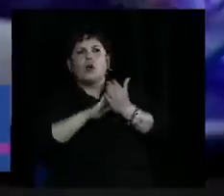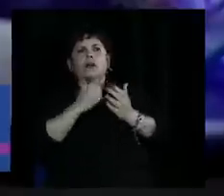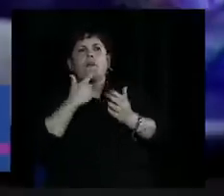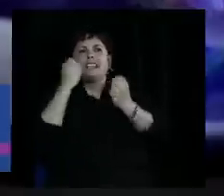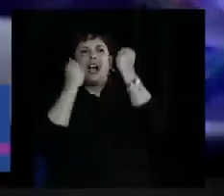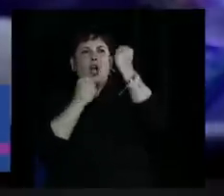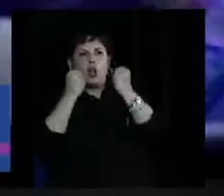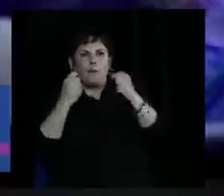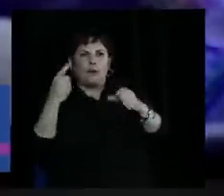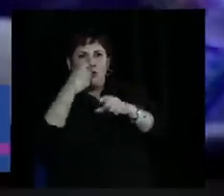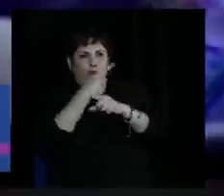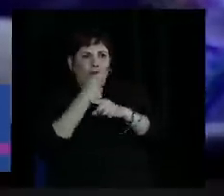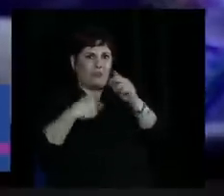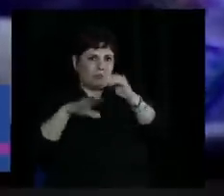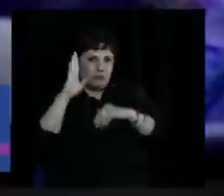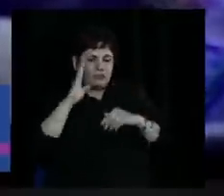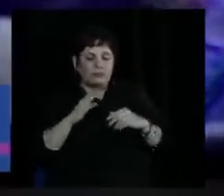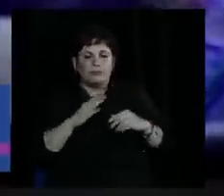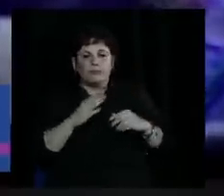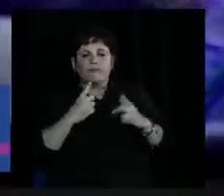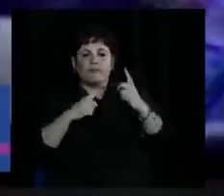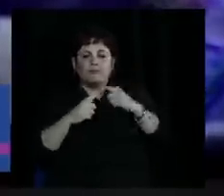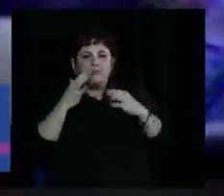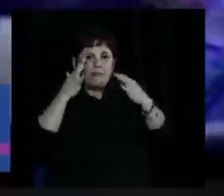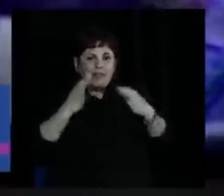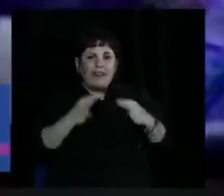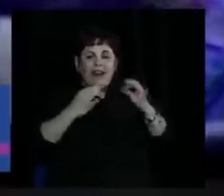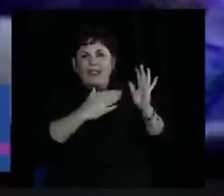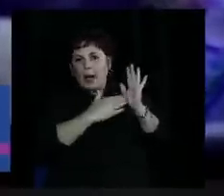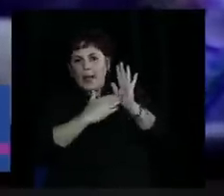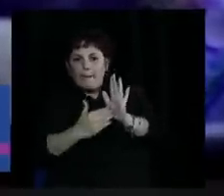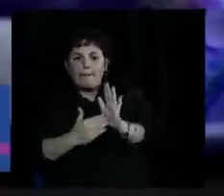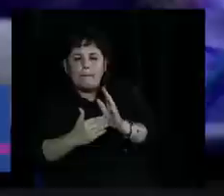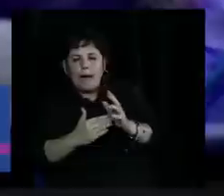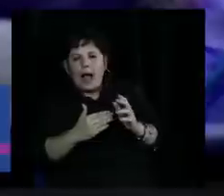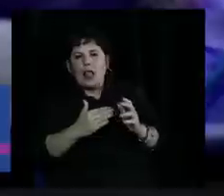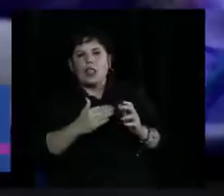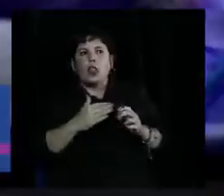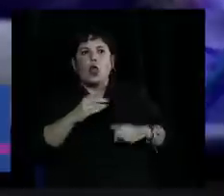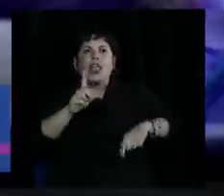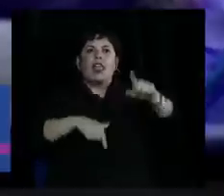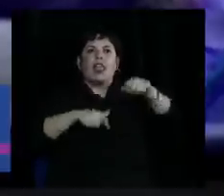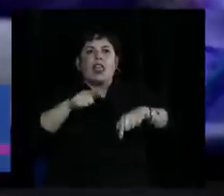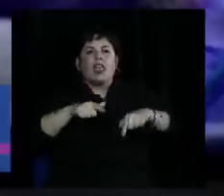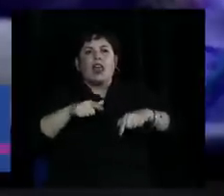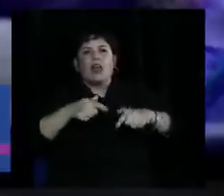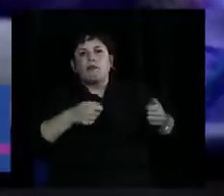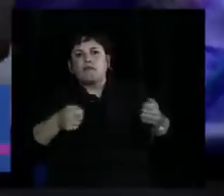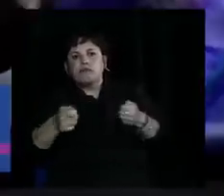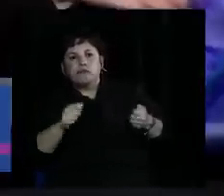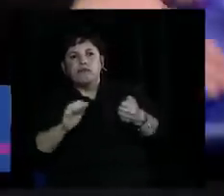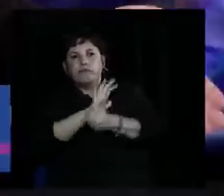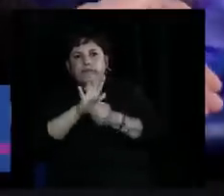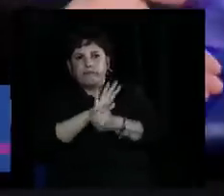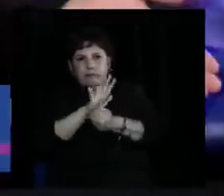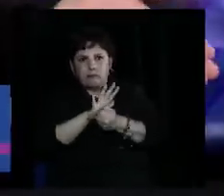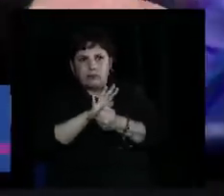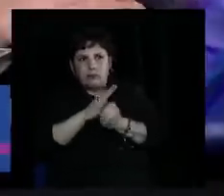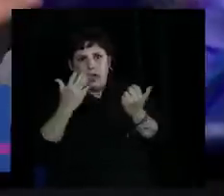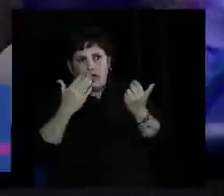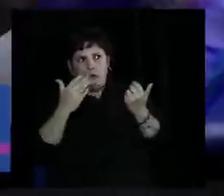contra. No todo el mundo, pero la mayoría. En realidad el respaldo estaba en la gestión de la pandemia, y el respaldo en la gestión de la pandemia ha caído